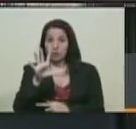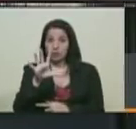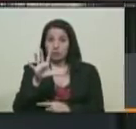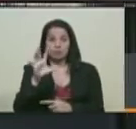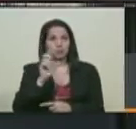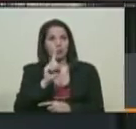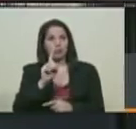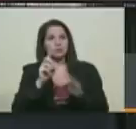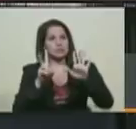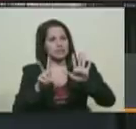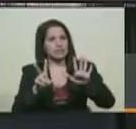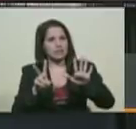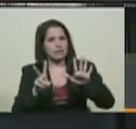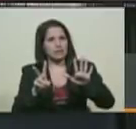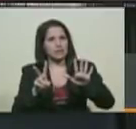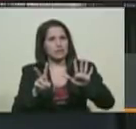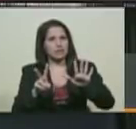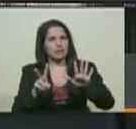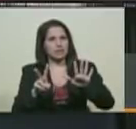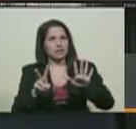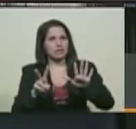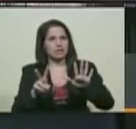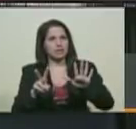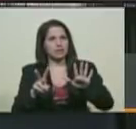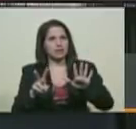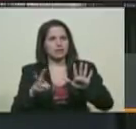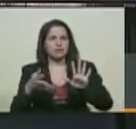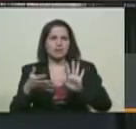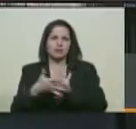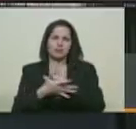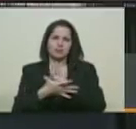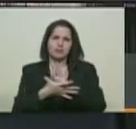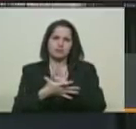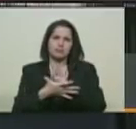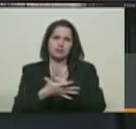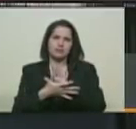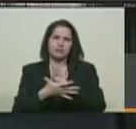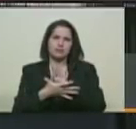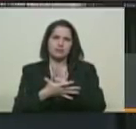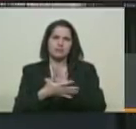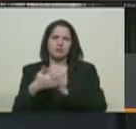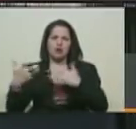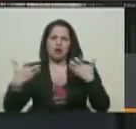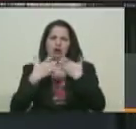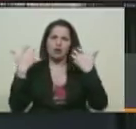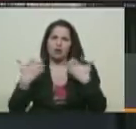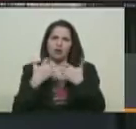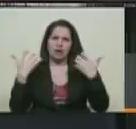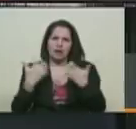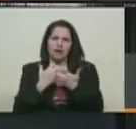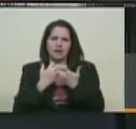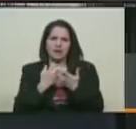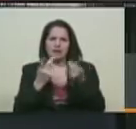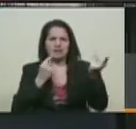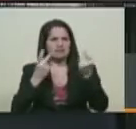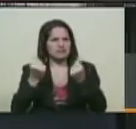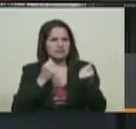7, sobre todo lo que ha sido la guerra financiera,